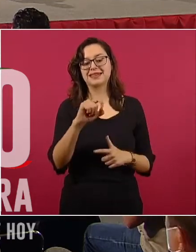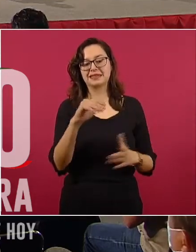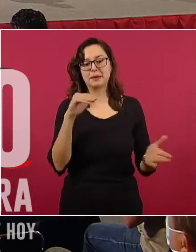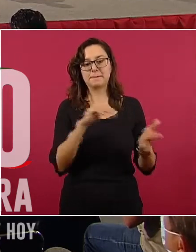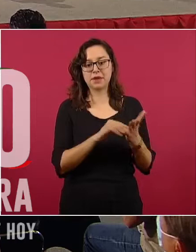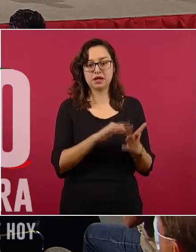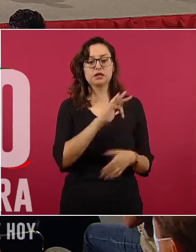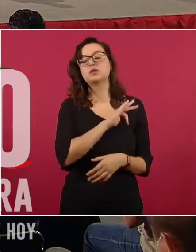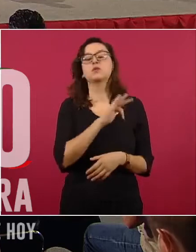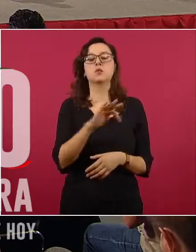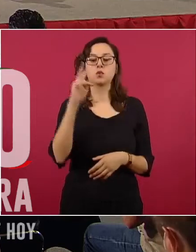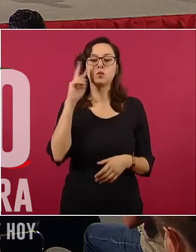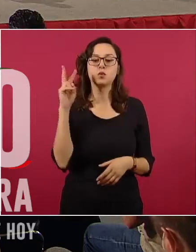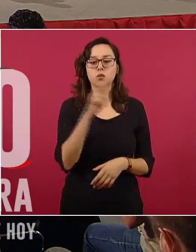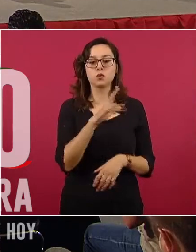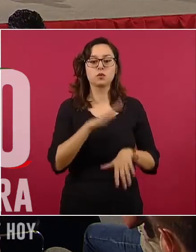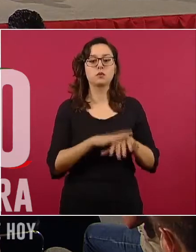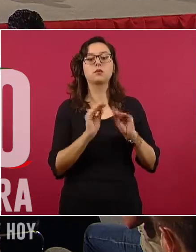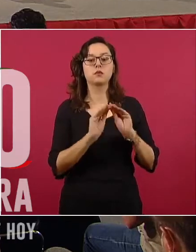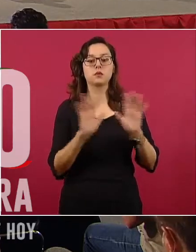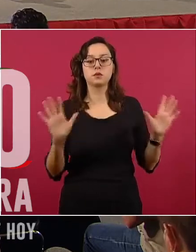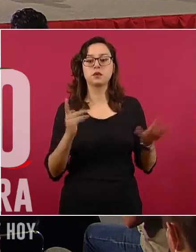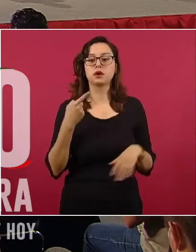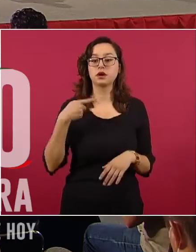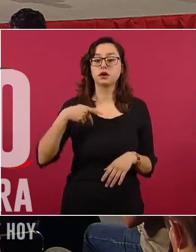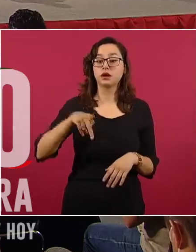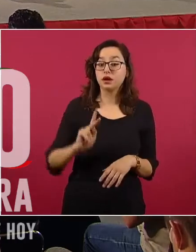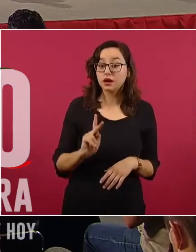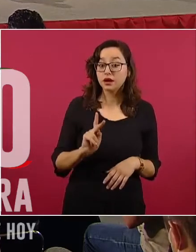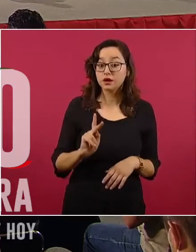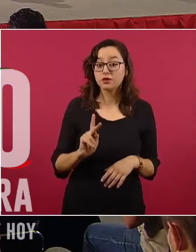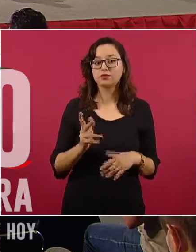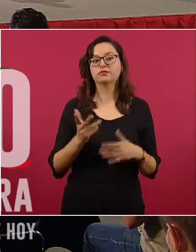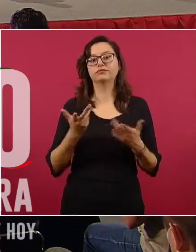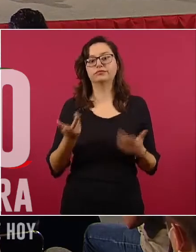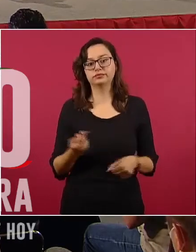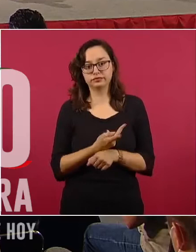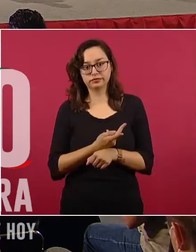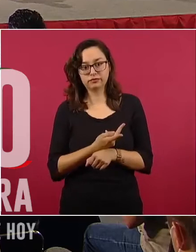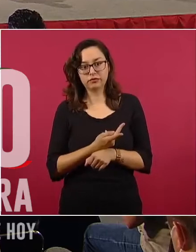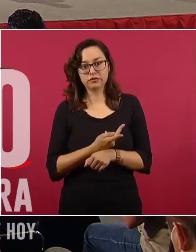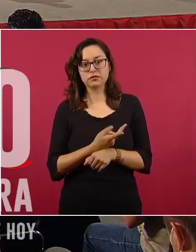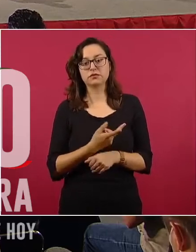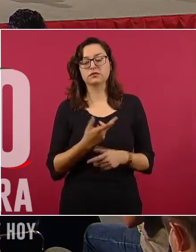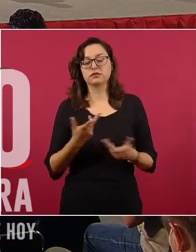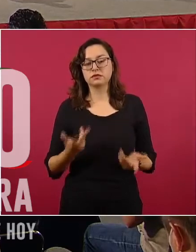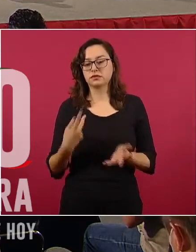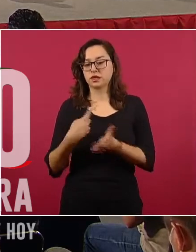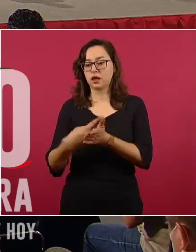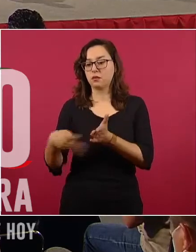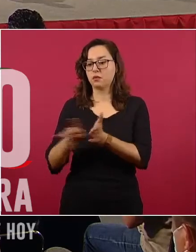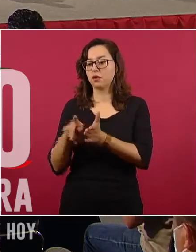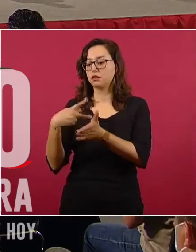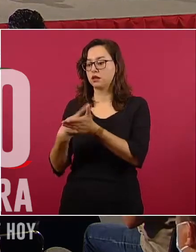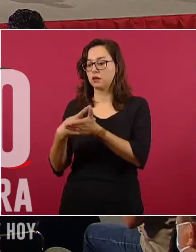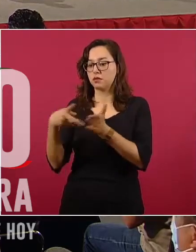muy claramente, pero a pesar de ello y del reciente incremento que les he mencionado, el número de plazas para cursar